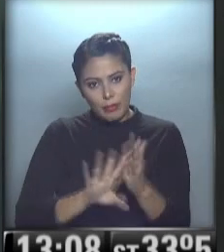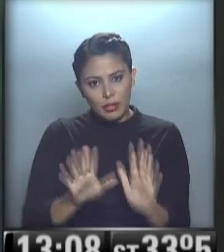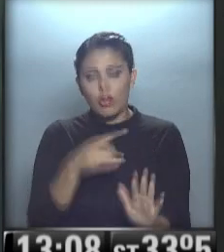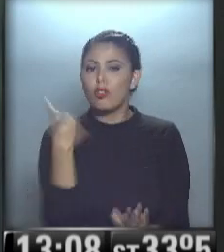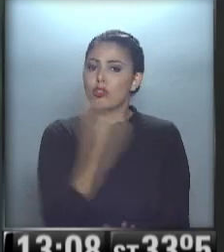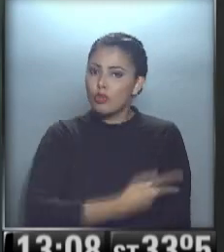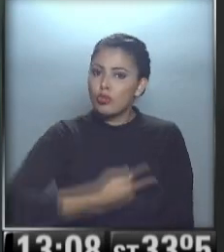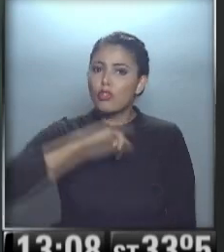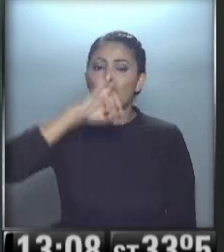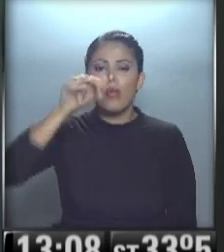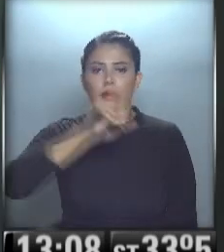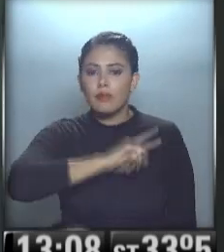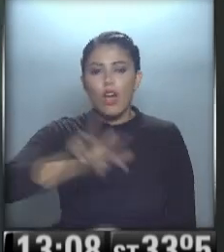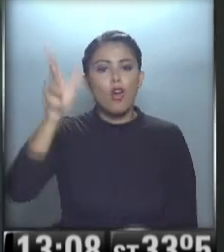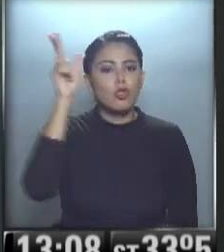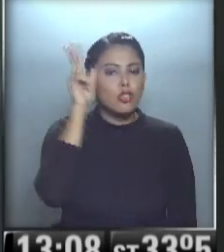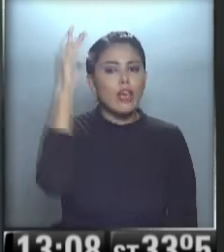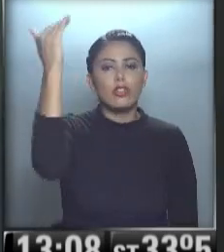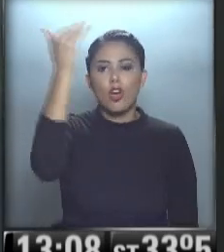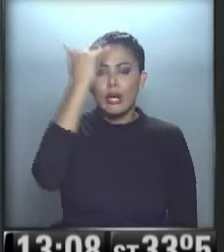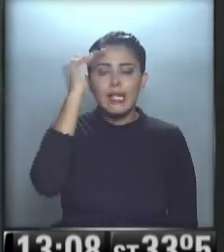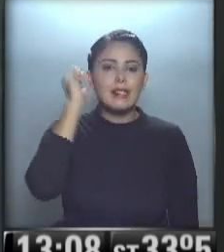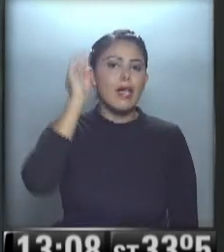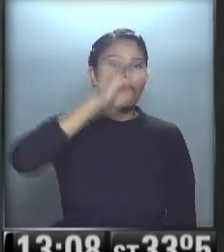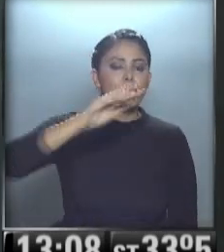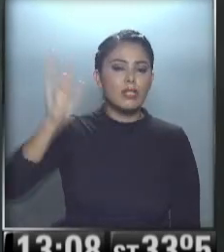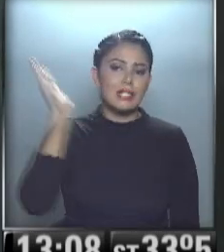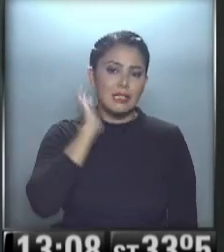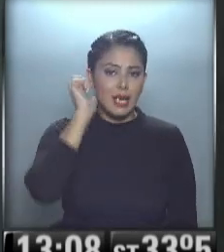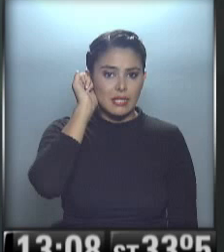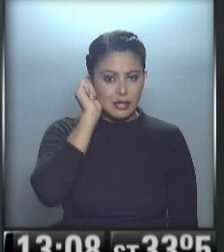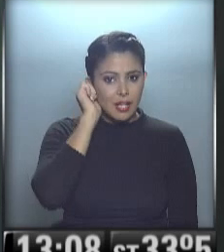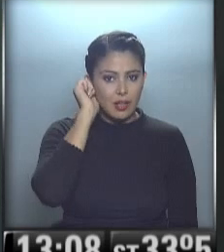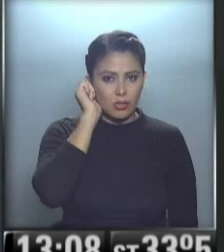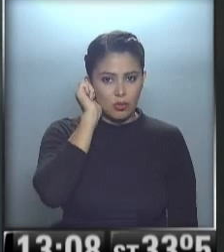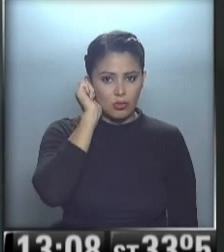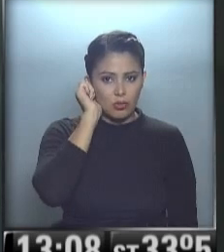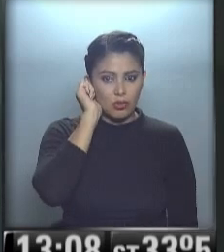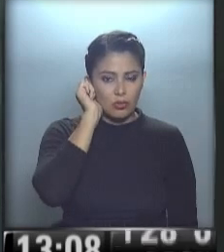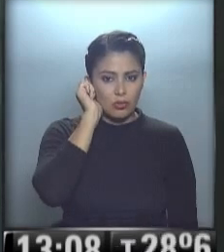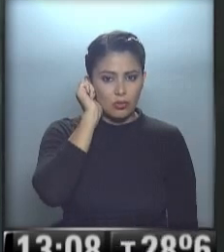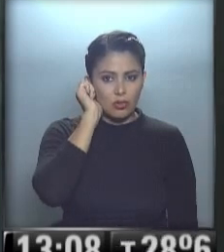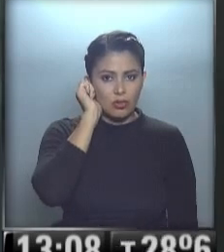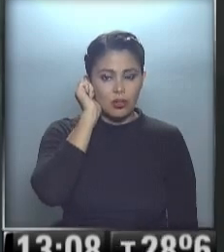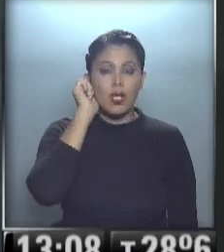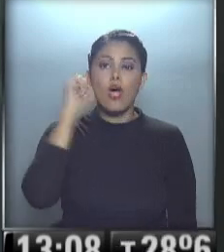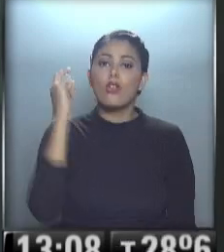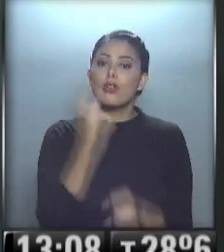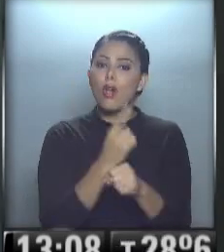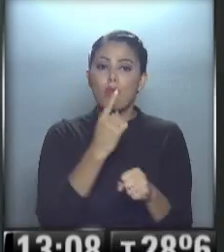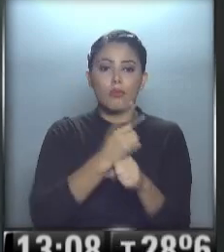impedido que 815 pibes menores de 16 años ingresen con